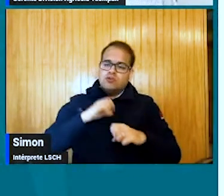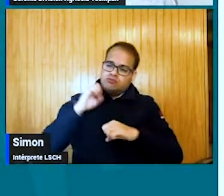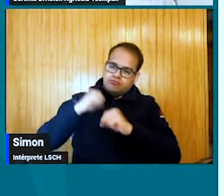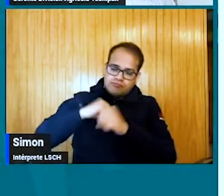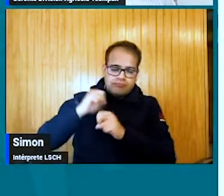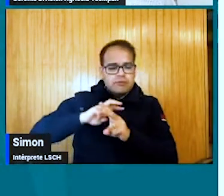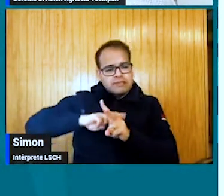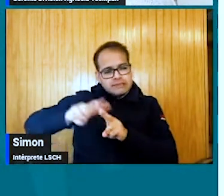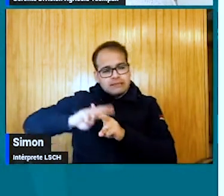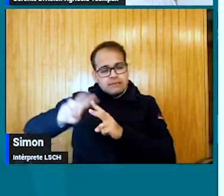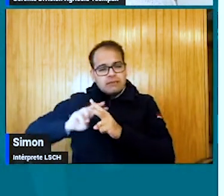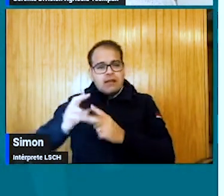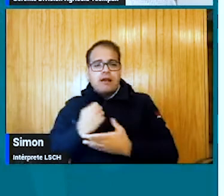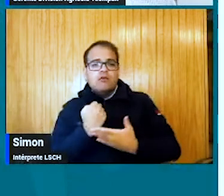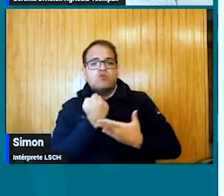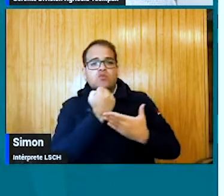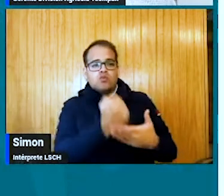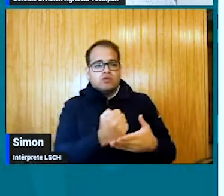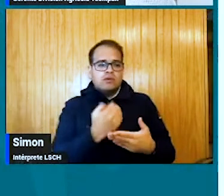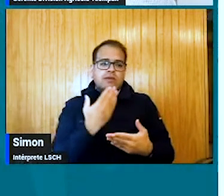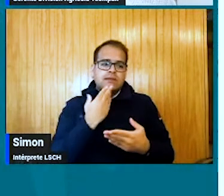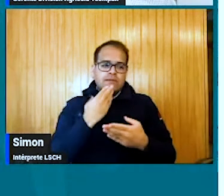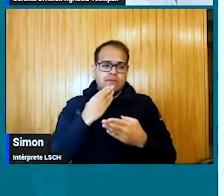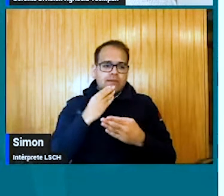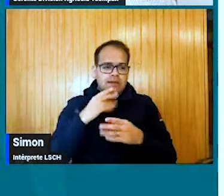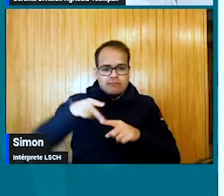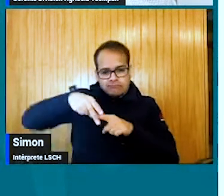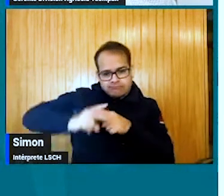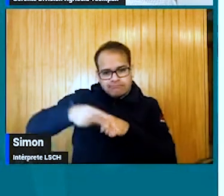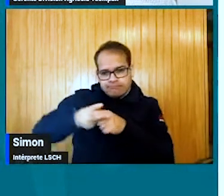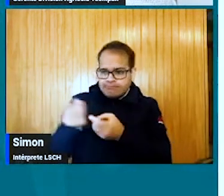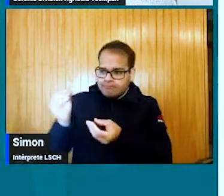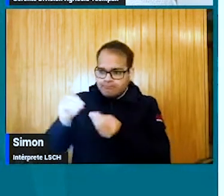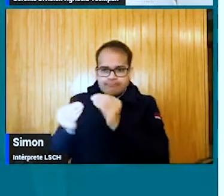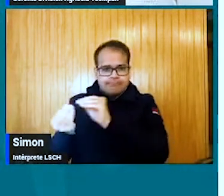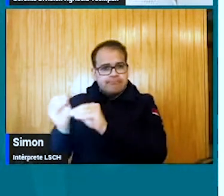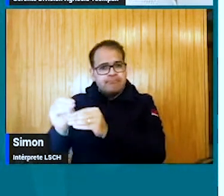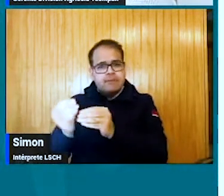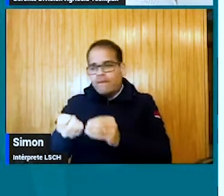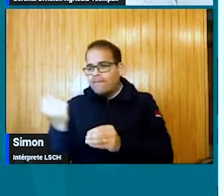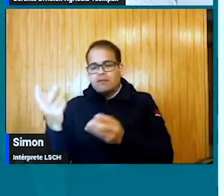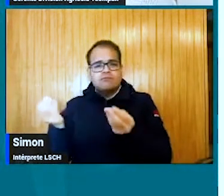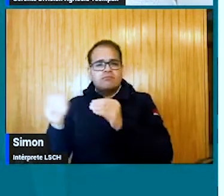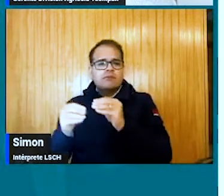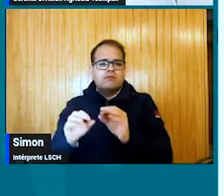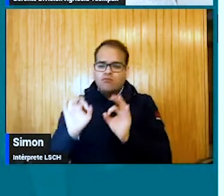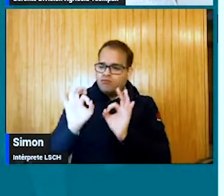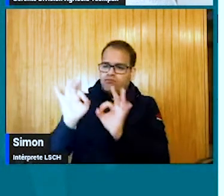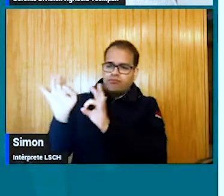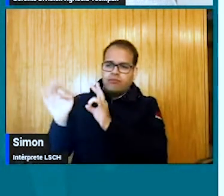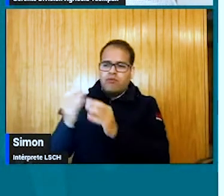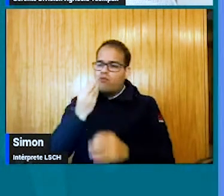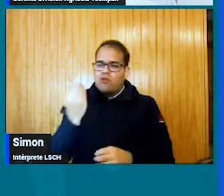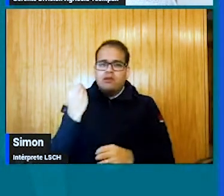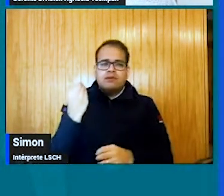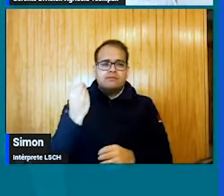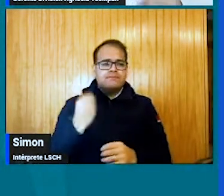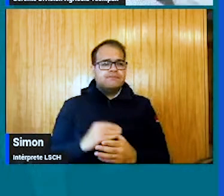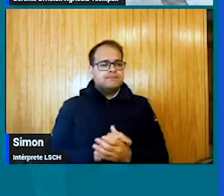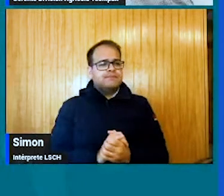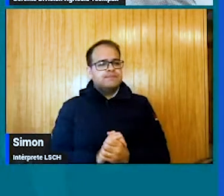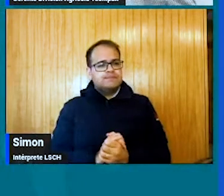por si fallan. Stock de repuesto. Instalaciones súper súper buenas. Un